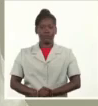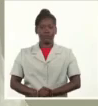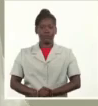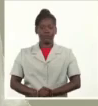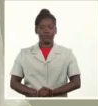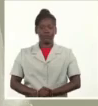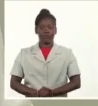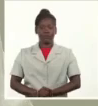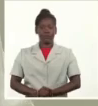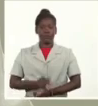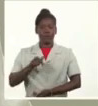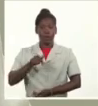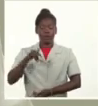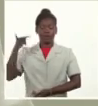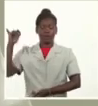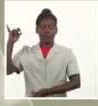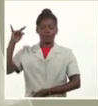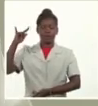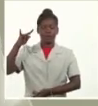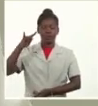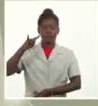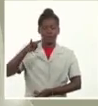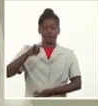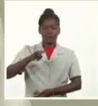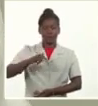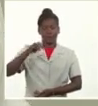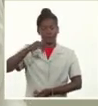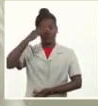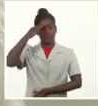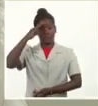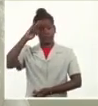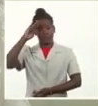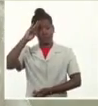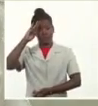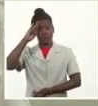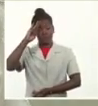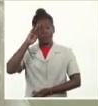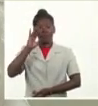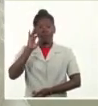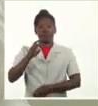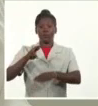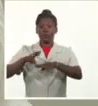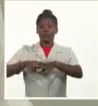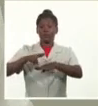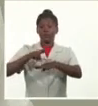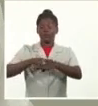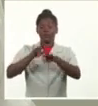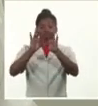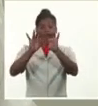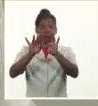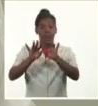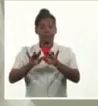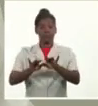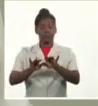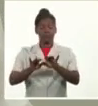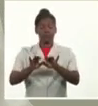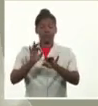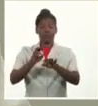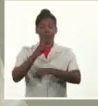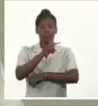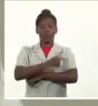hoy viajamos a la ciudad de Cuba, Carlos Ruiz Massieu, representante especial del secretario general de Naciones Unidas en